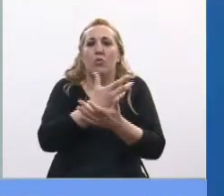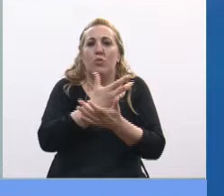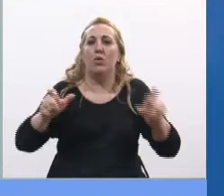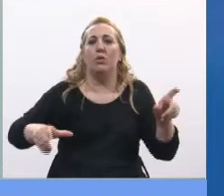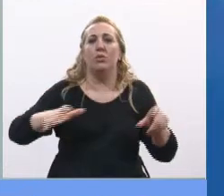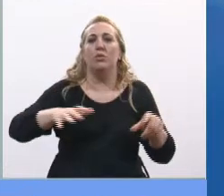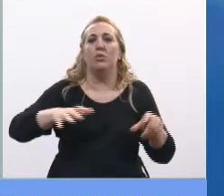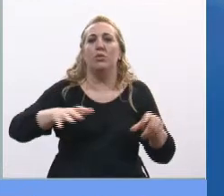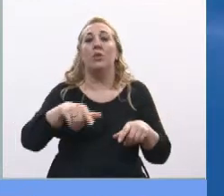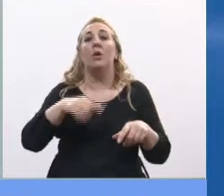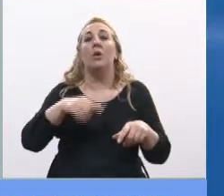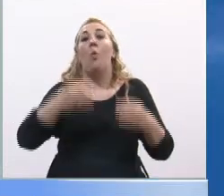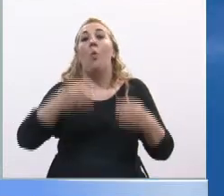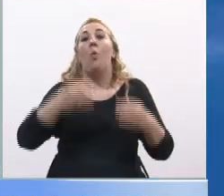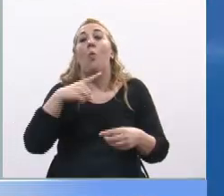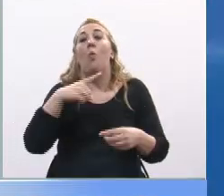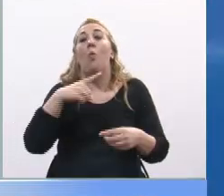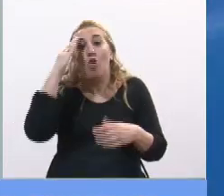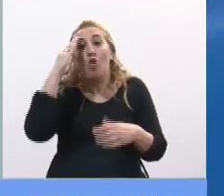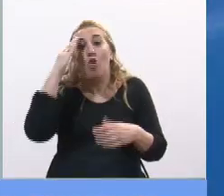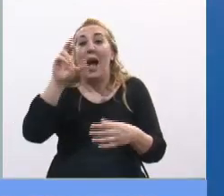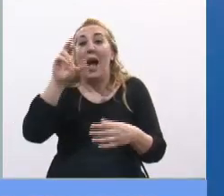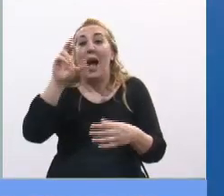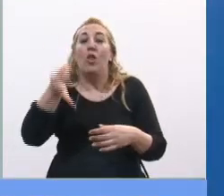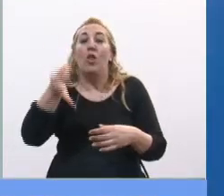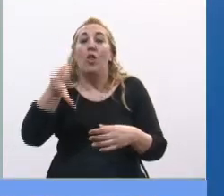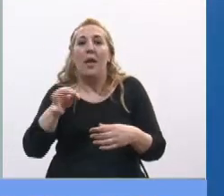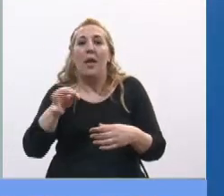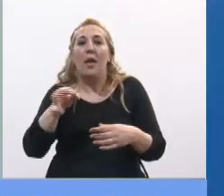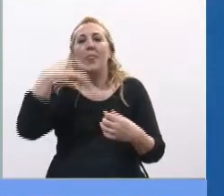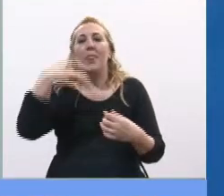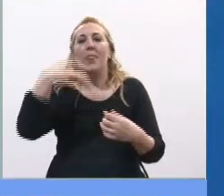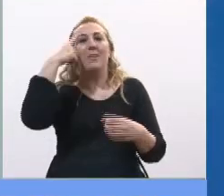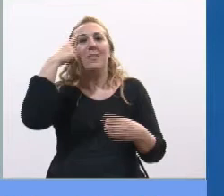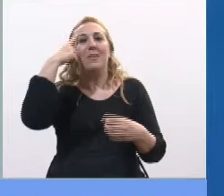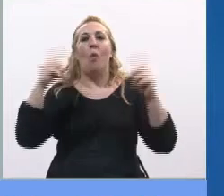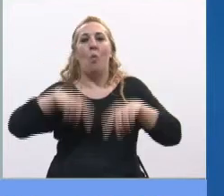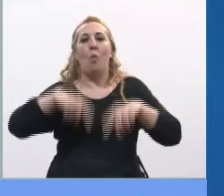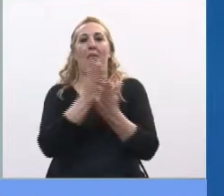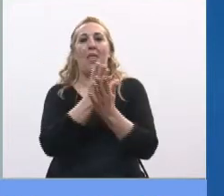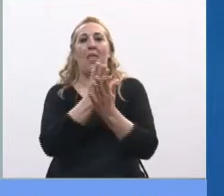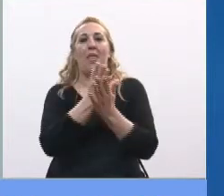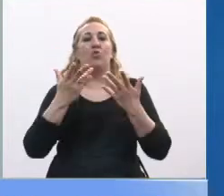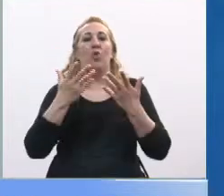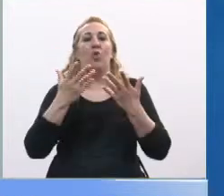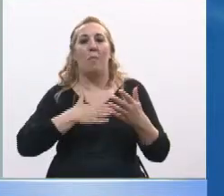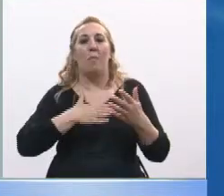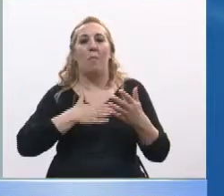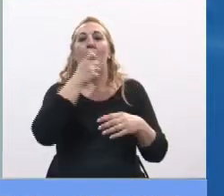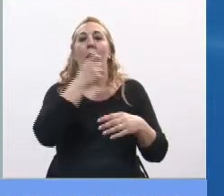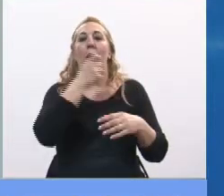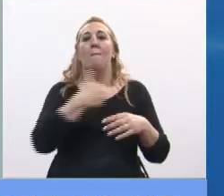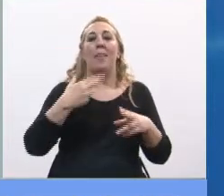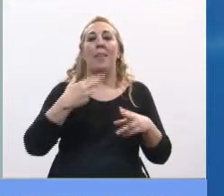cuando homenajeamos el 30 de octubre, tenemos que empezar por las organizaciones de derechos humanos, por las Madres de la Plaza, por el